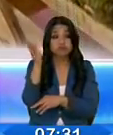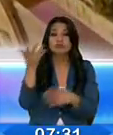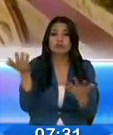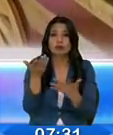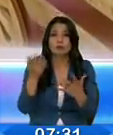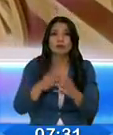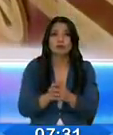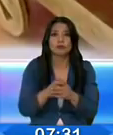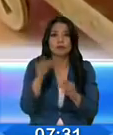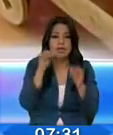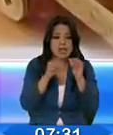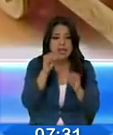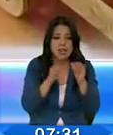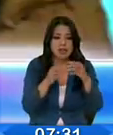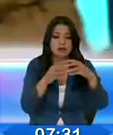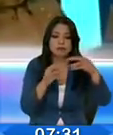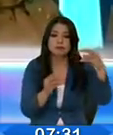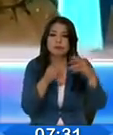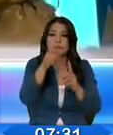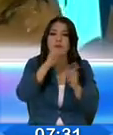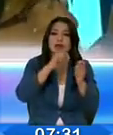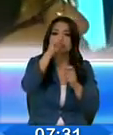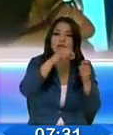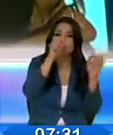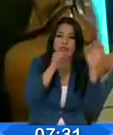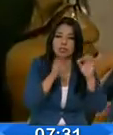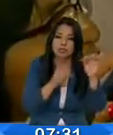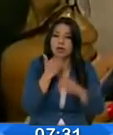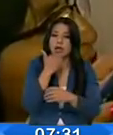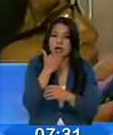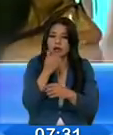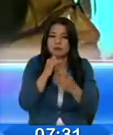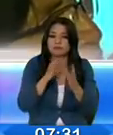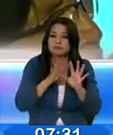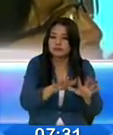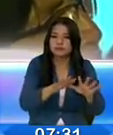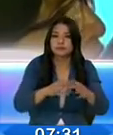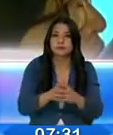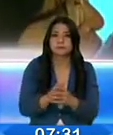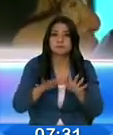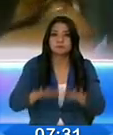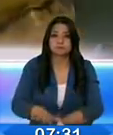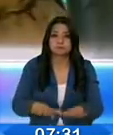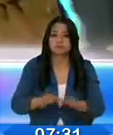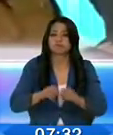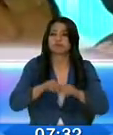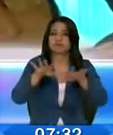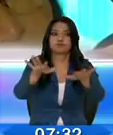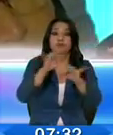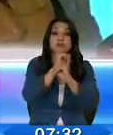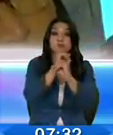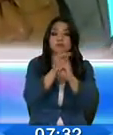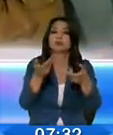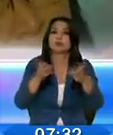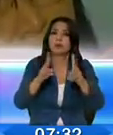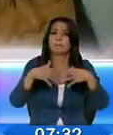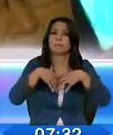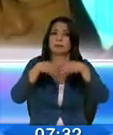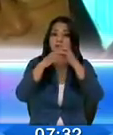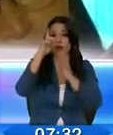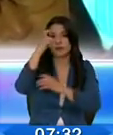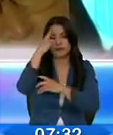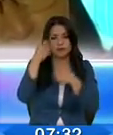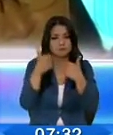enfermedad Fusarium raza 4. Desde el inicio con el sector privado nos hemos activado muy fuertemente a nivel interinstitucional del